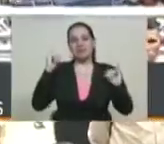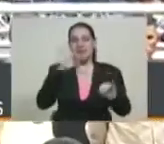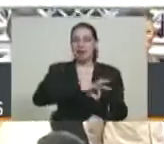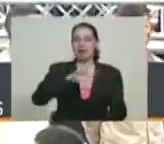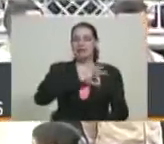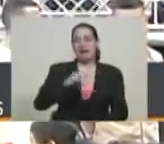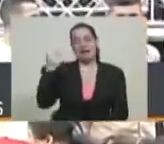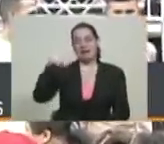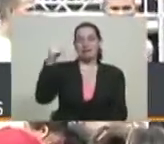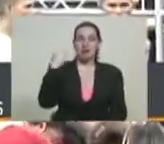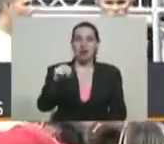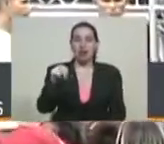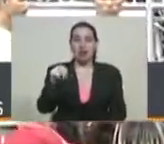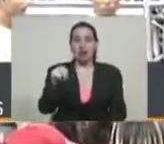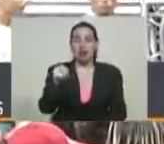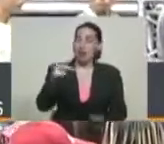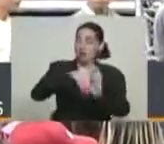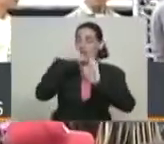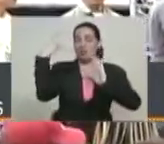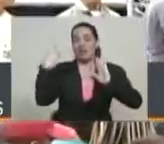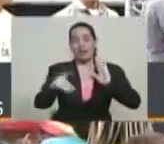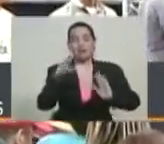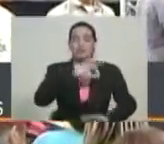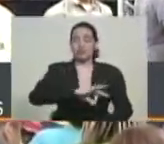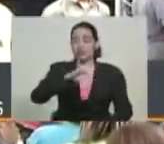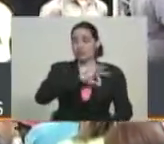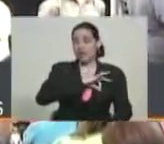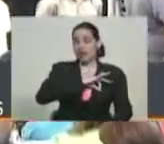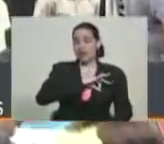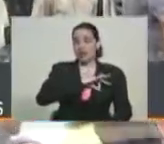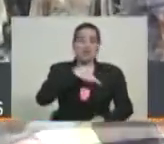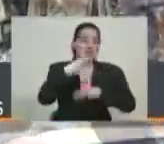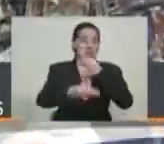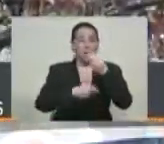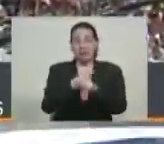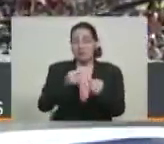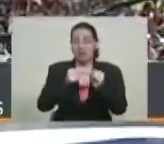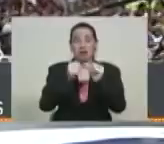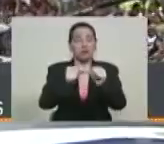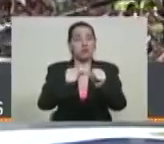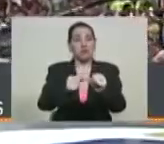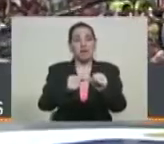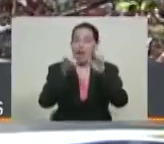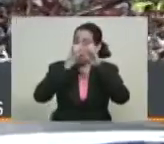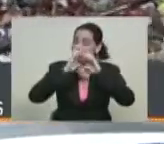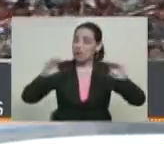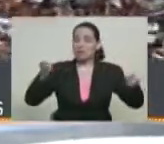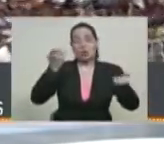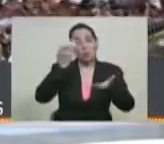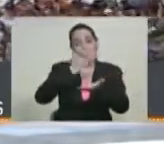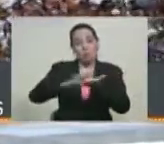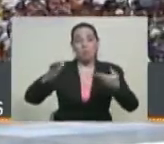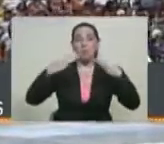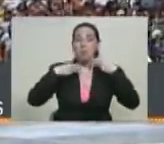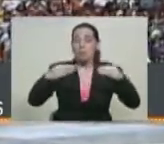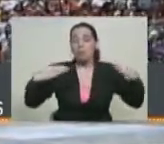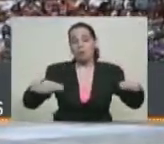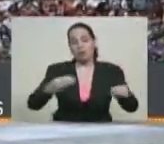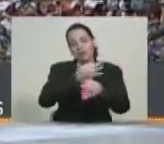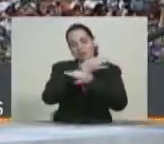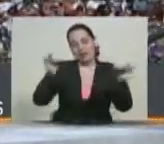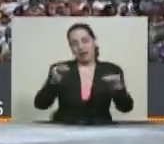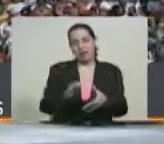sociales, y nos estamos jugando la continuidad de la educación pública, gratuita y de